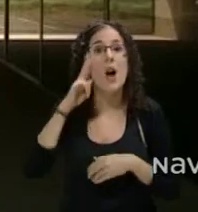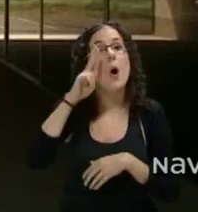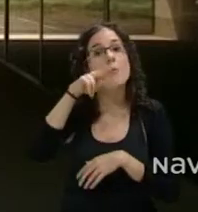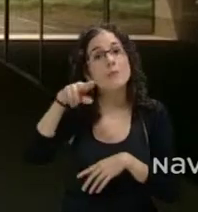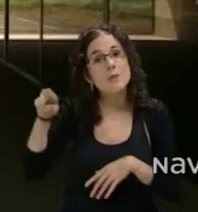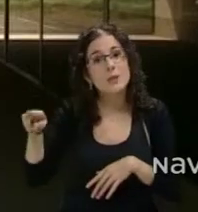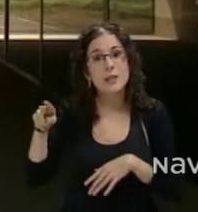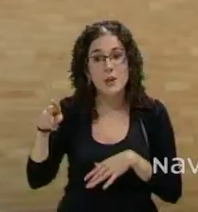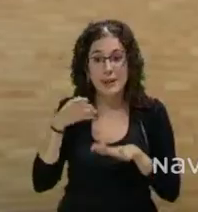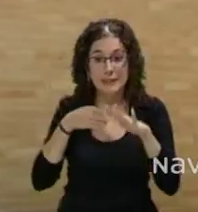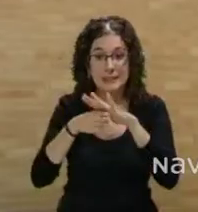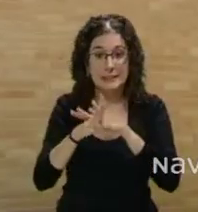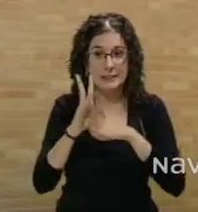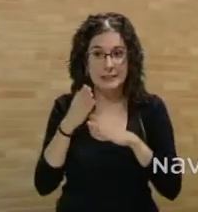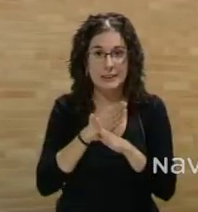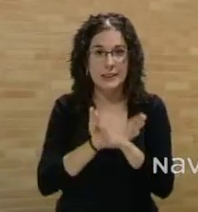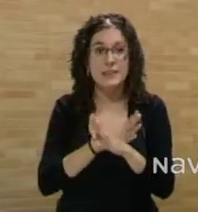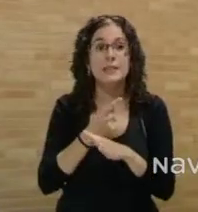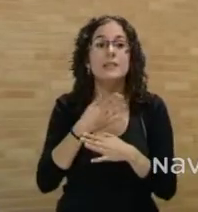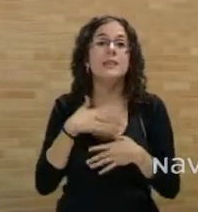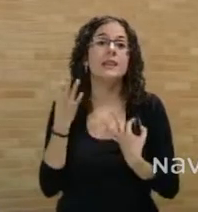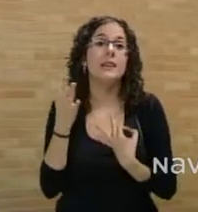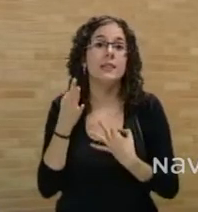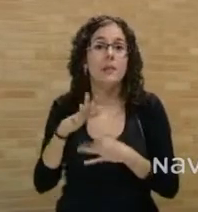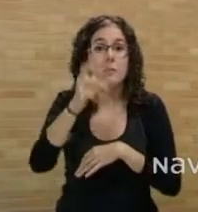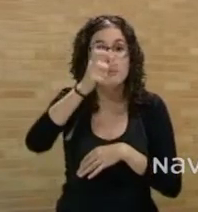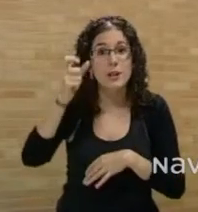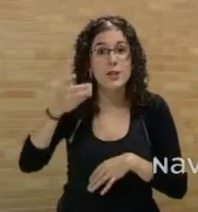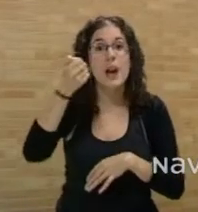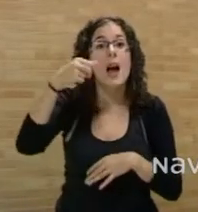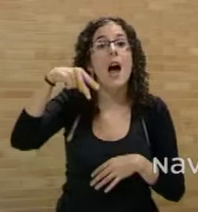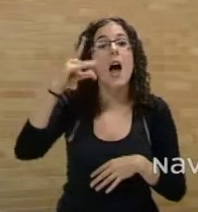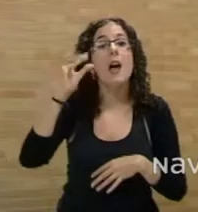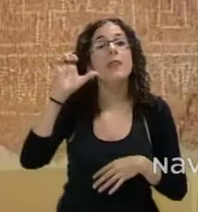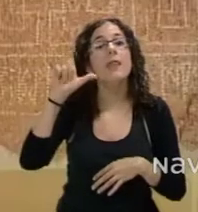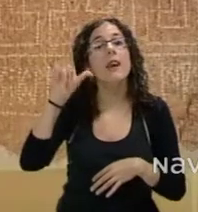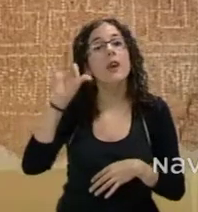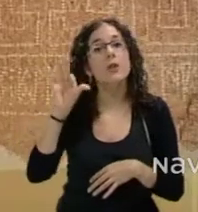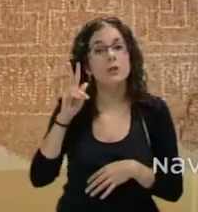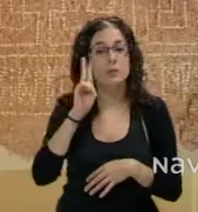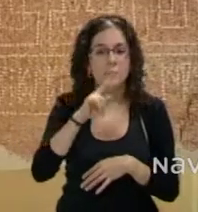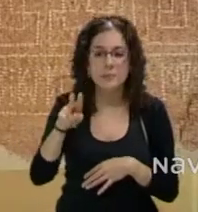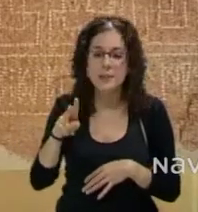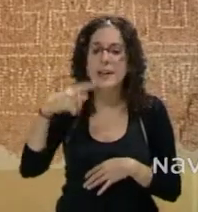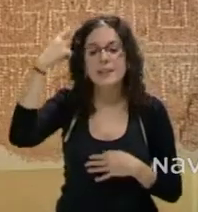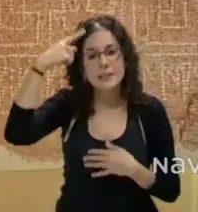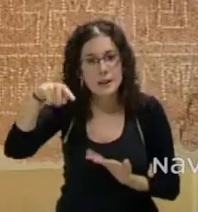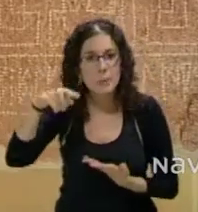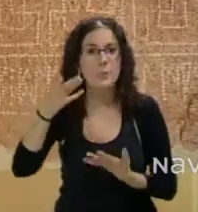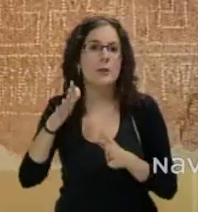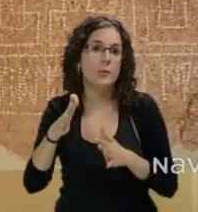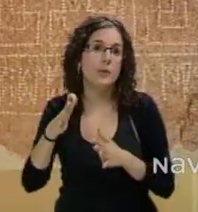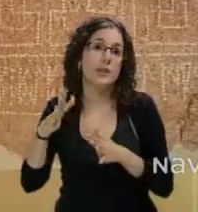yacimiento pretende que todo aquel que visite Andelos conozca algunas pinceladas de lo que supuso la llegada del Imperio Romano a tierra de